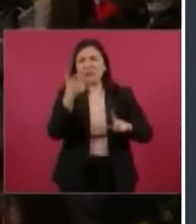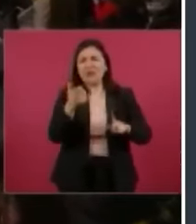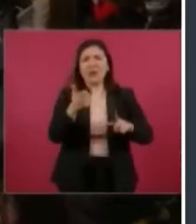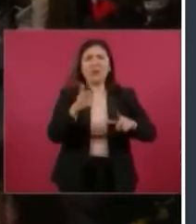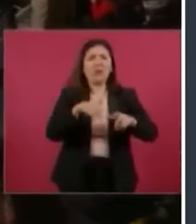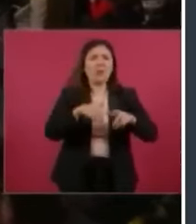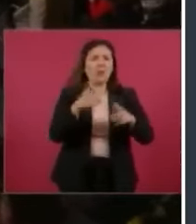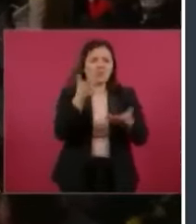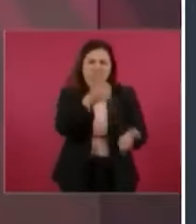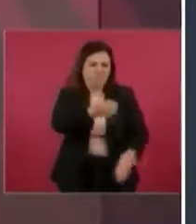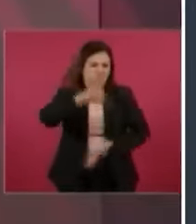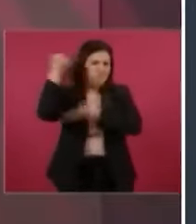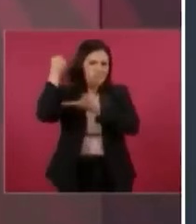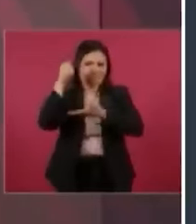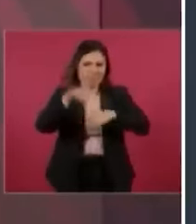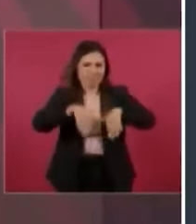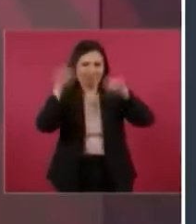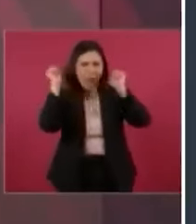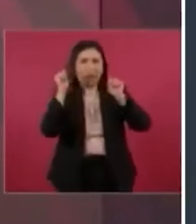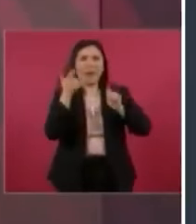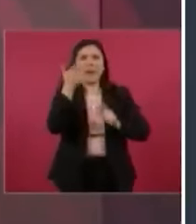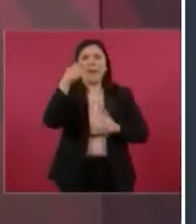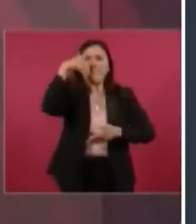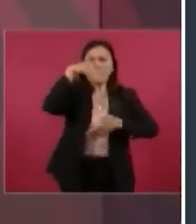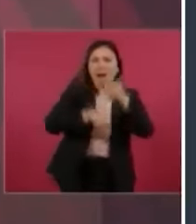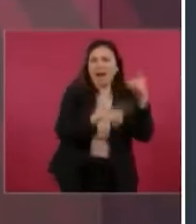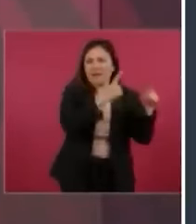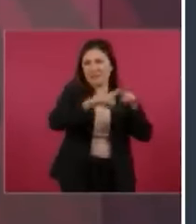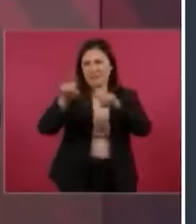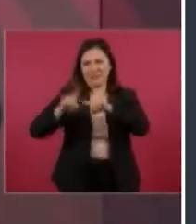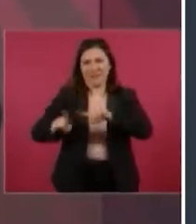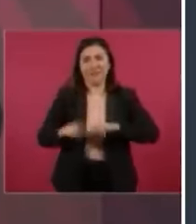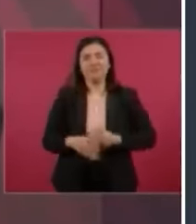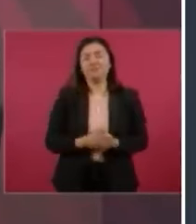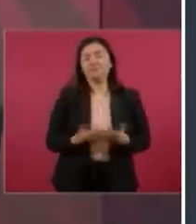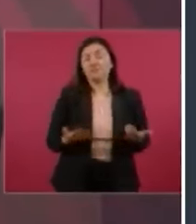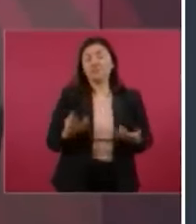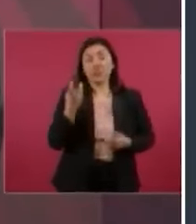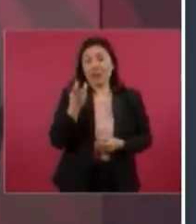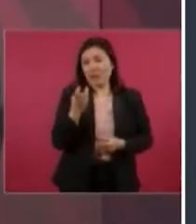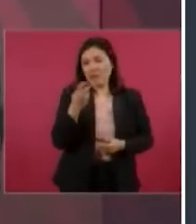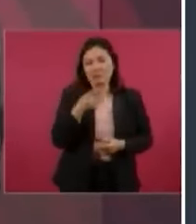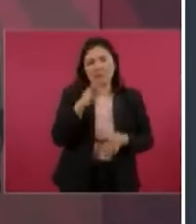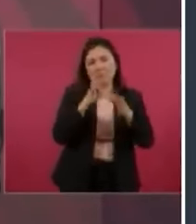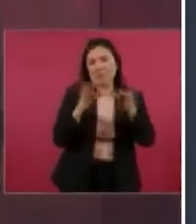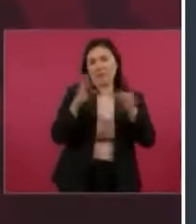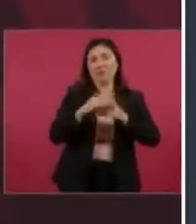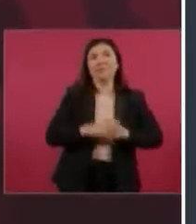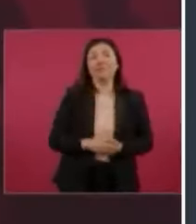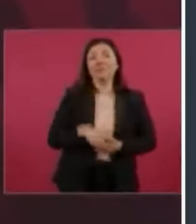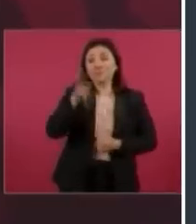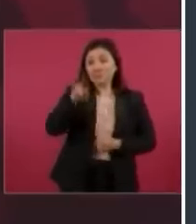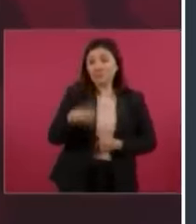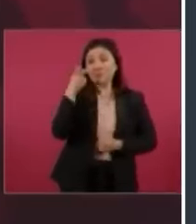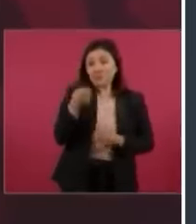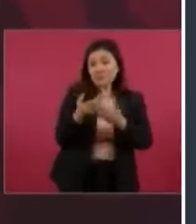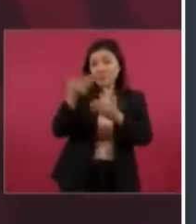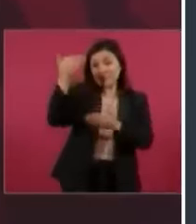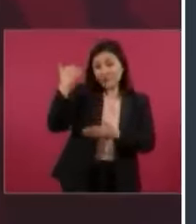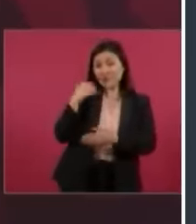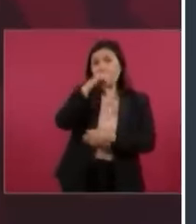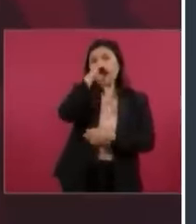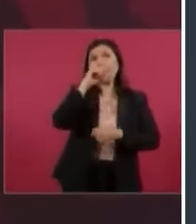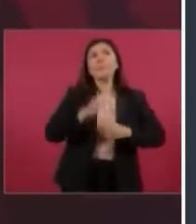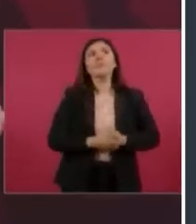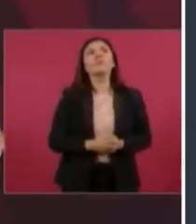no hay prueba se dice se comenta se sospecha un tipo en su campaña Parece que la DEA lo enganchó y el